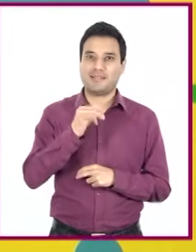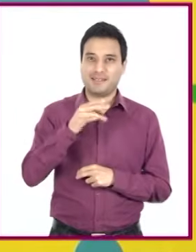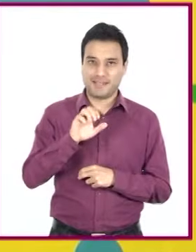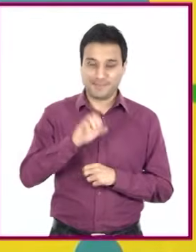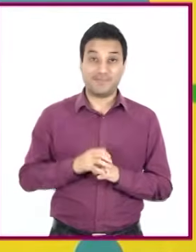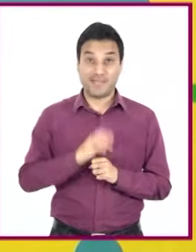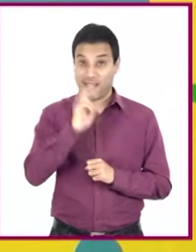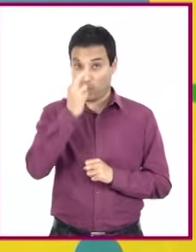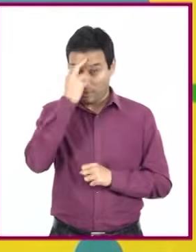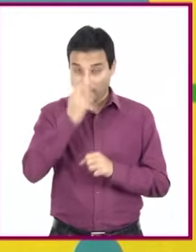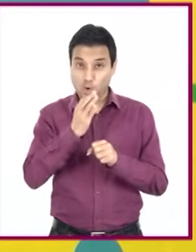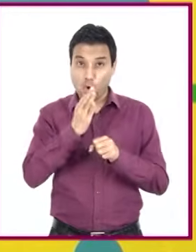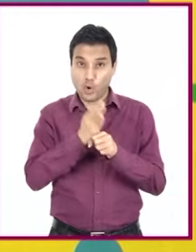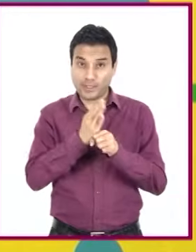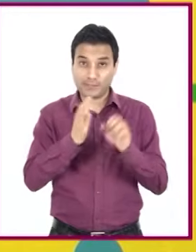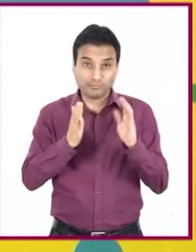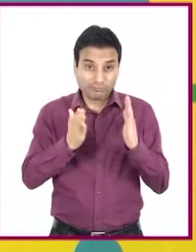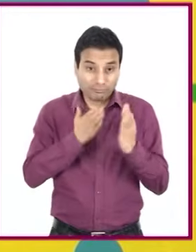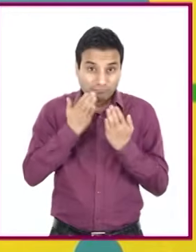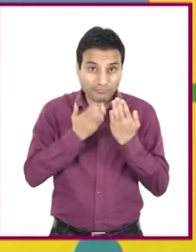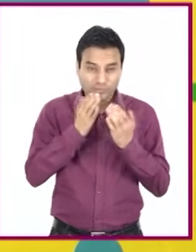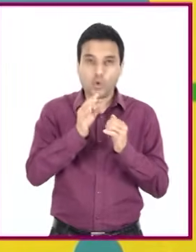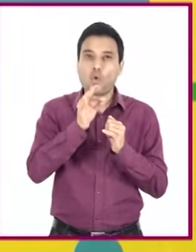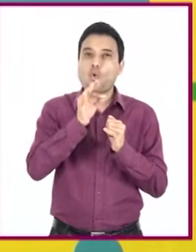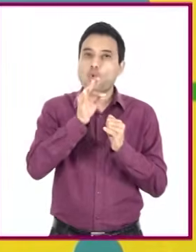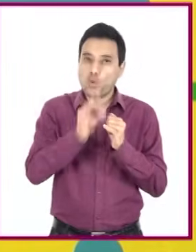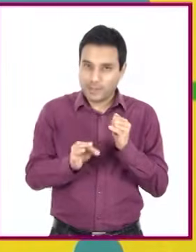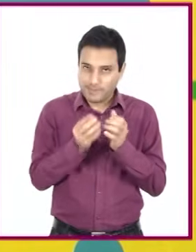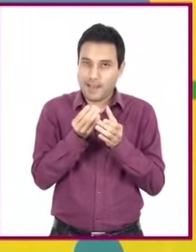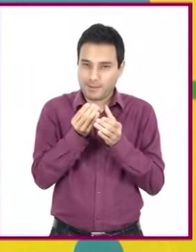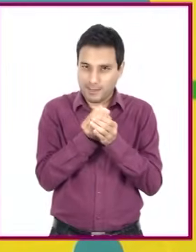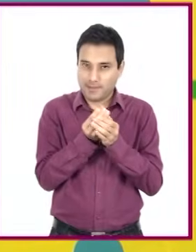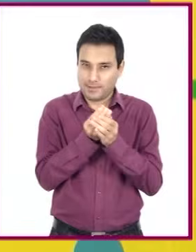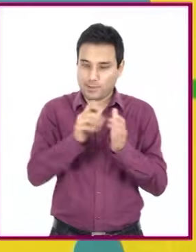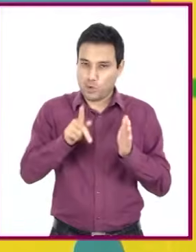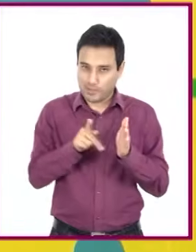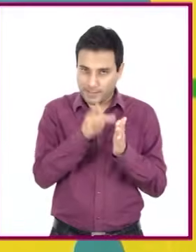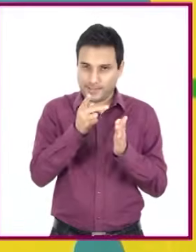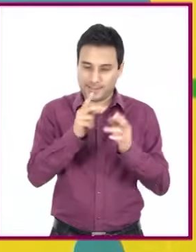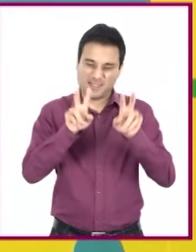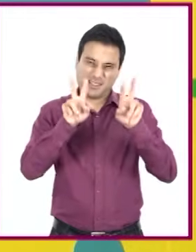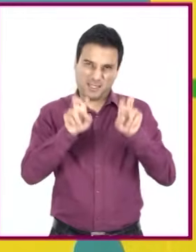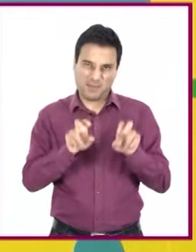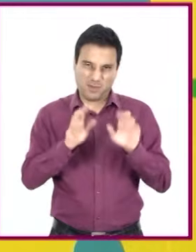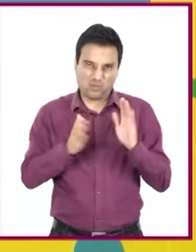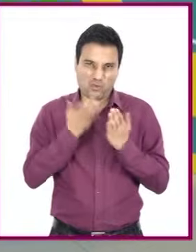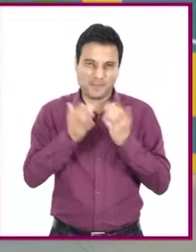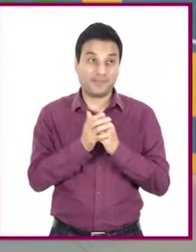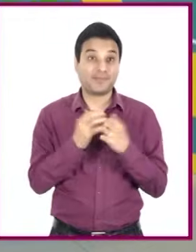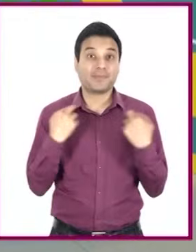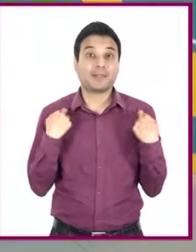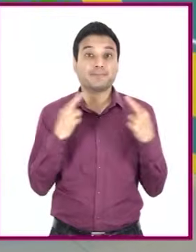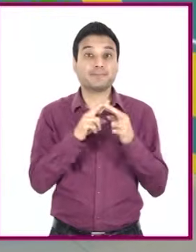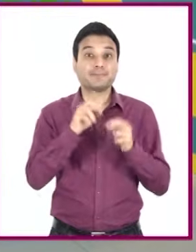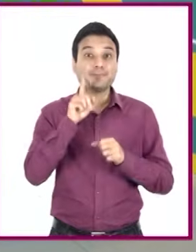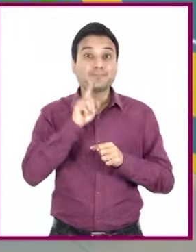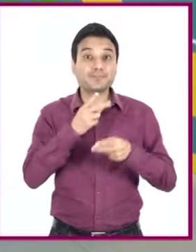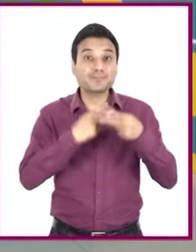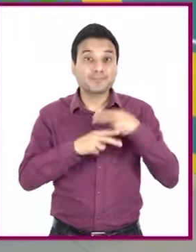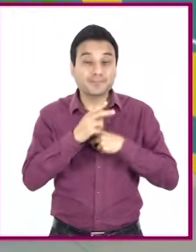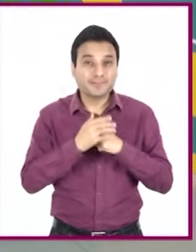que estamos estudiando la última sesión de reforzamiento y en esta ocasión nos encontramos en compañía de Leslie